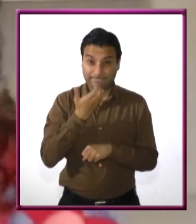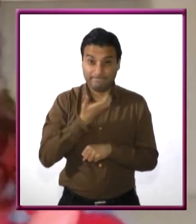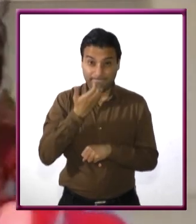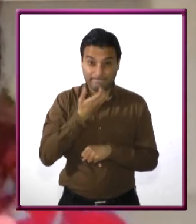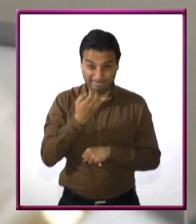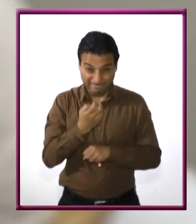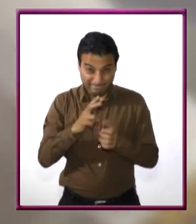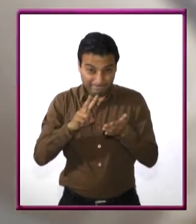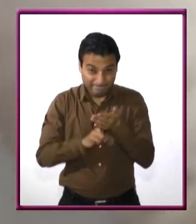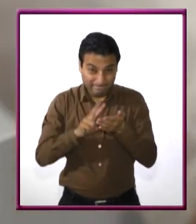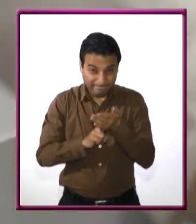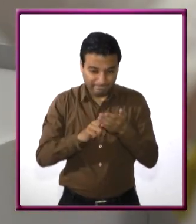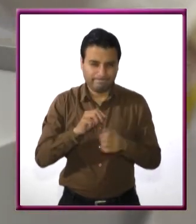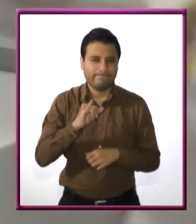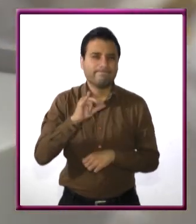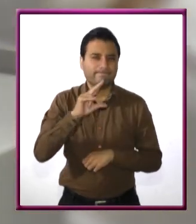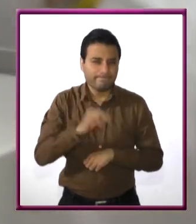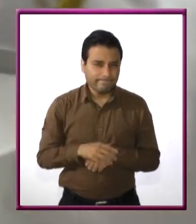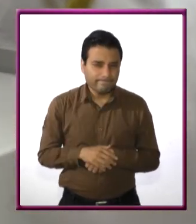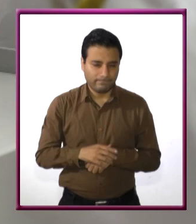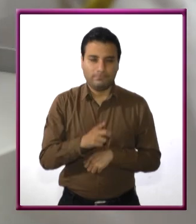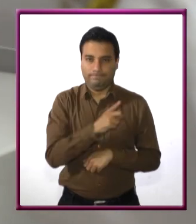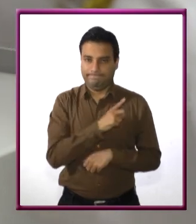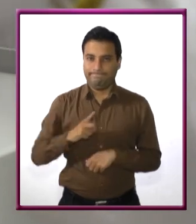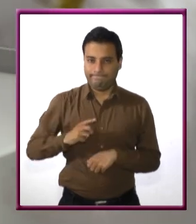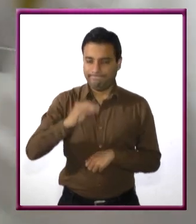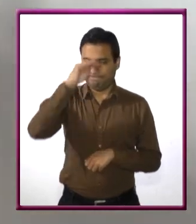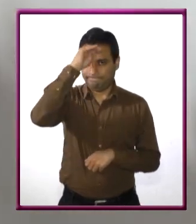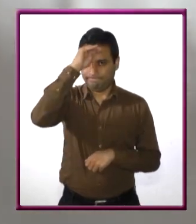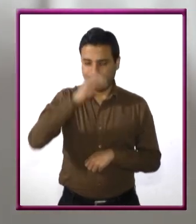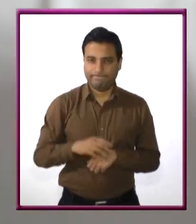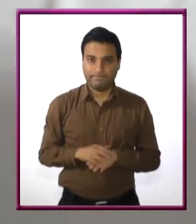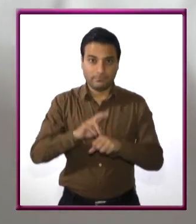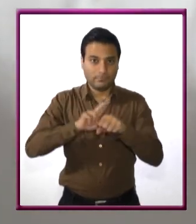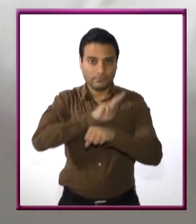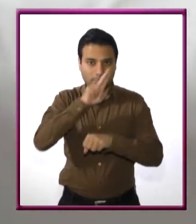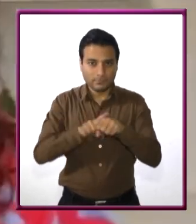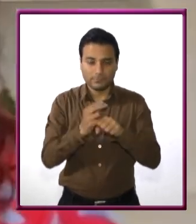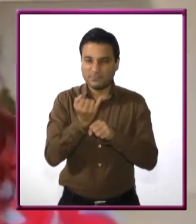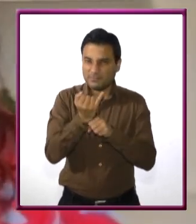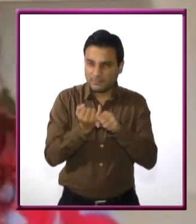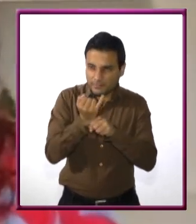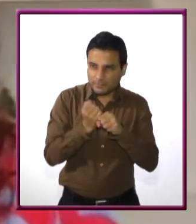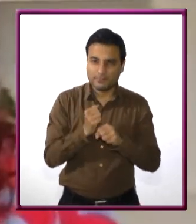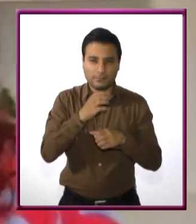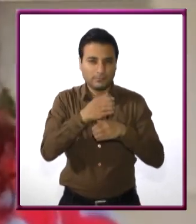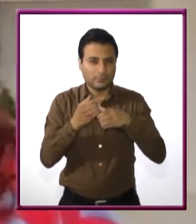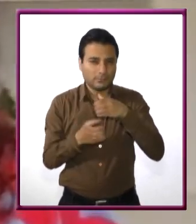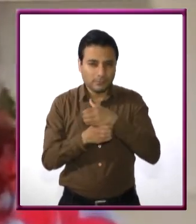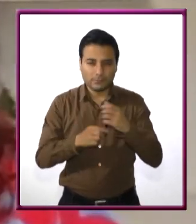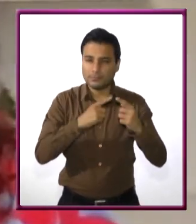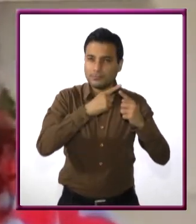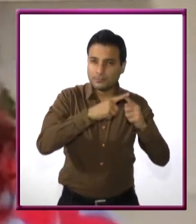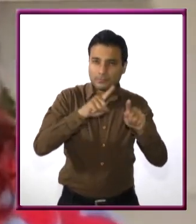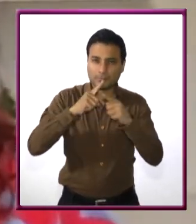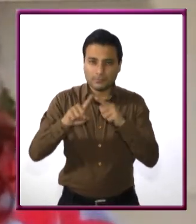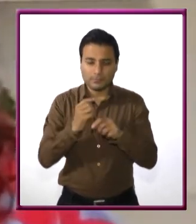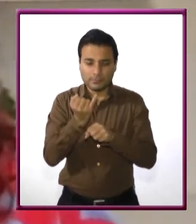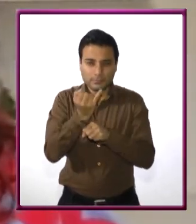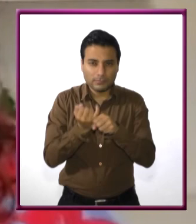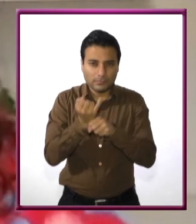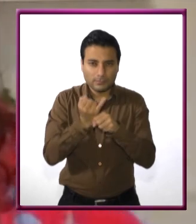los que hacemos cuenta, ¿no? De la realidad, de la naturaleza, de los fenómenos que